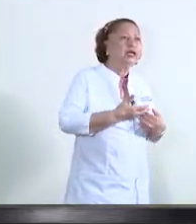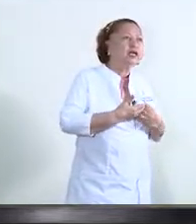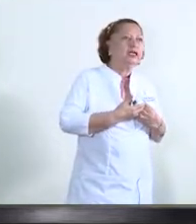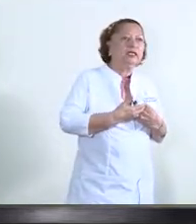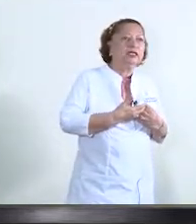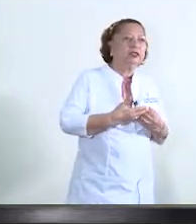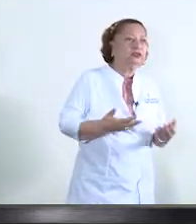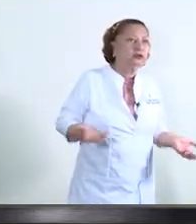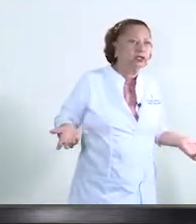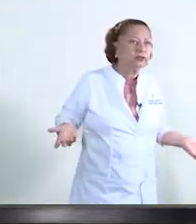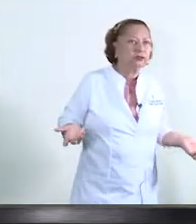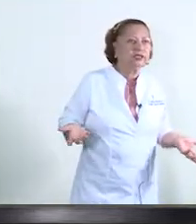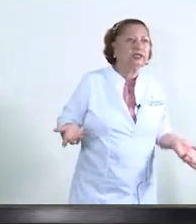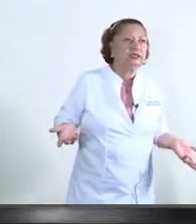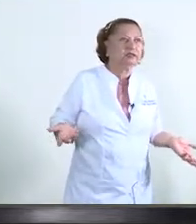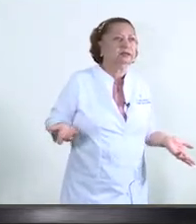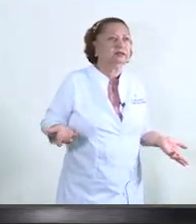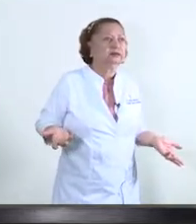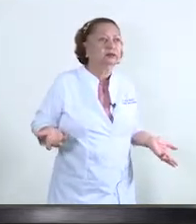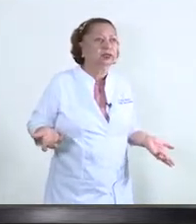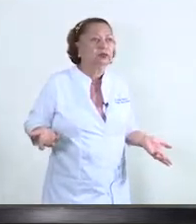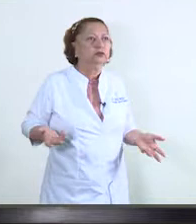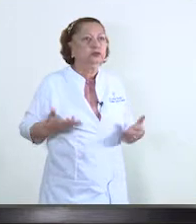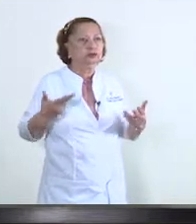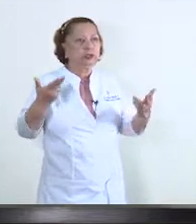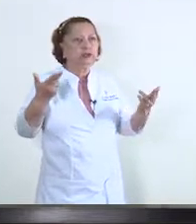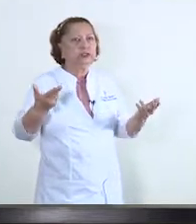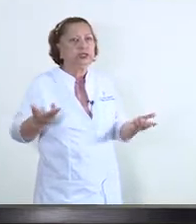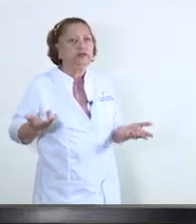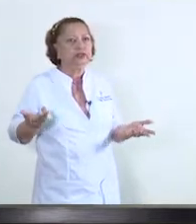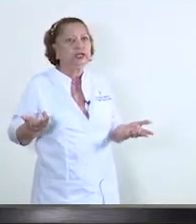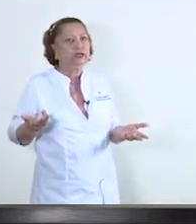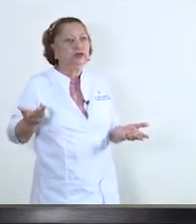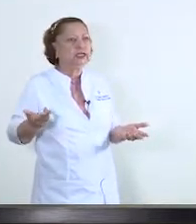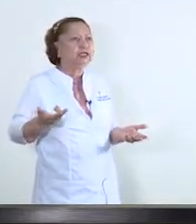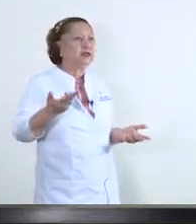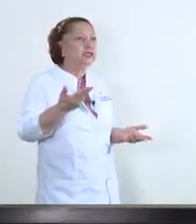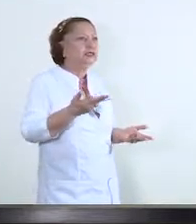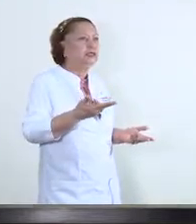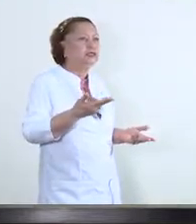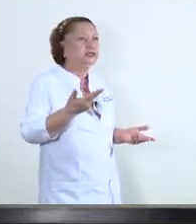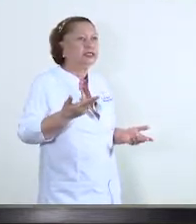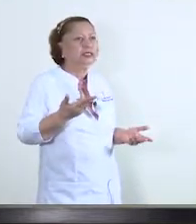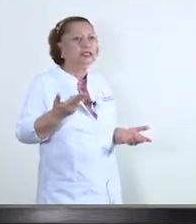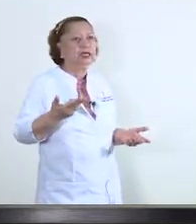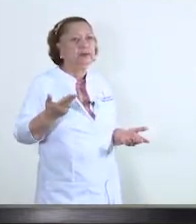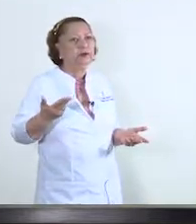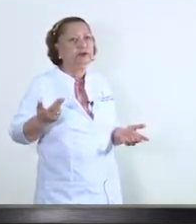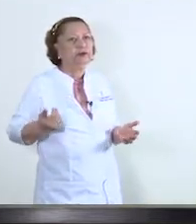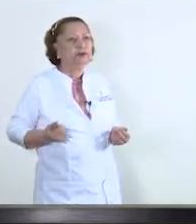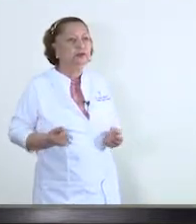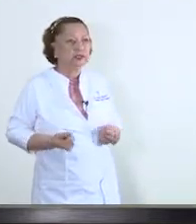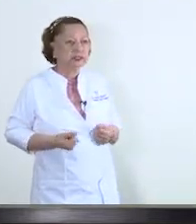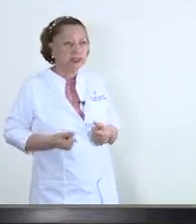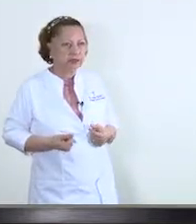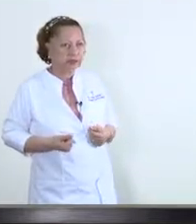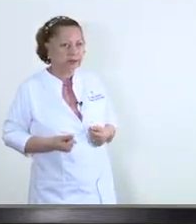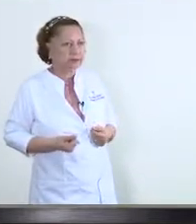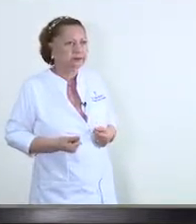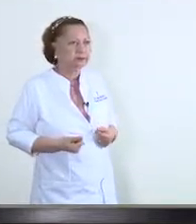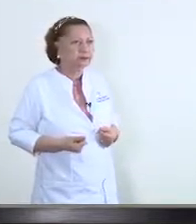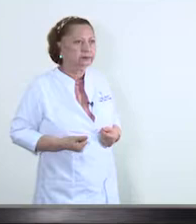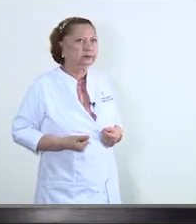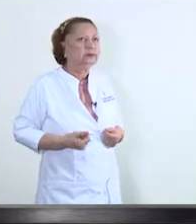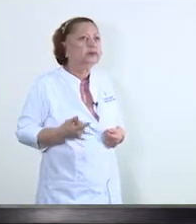Esto se da en toda sociedad. Muchos de los damnificados que realmente necesitan del apoyo no lo